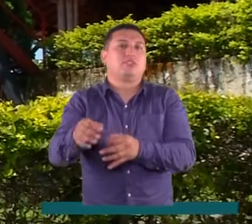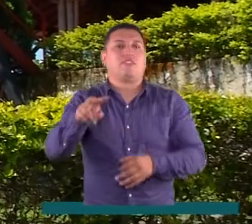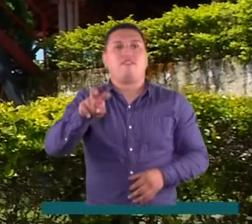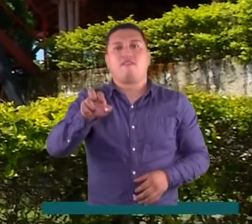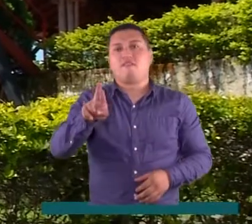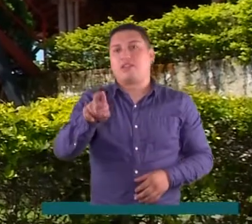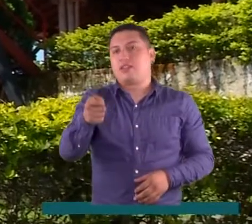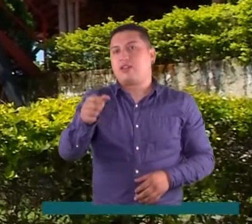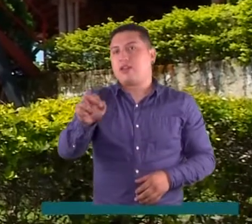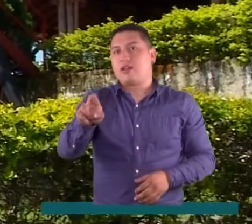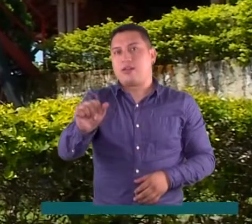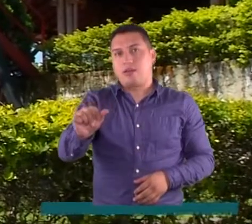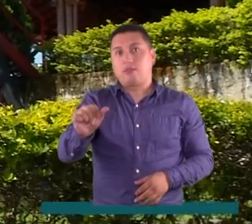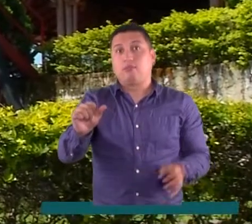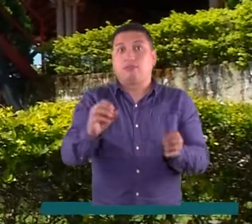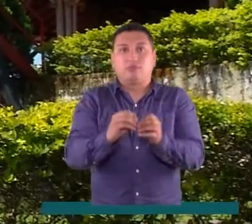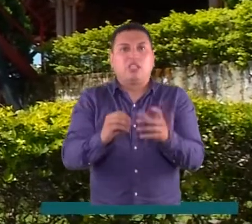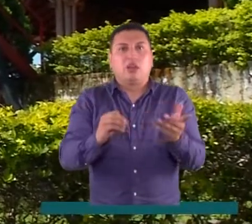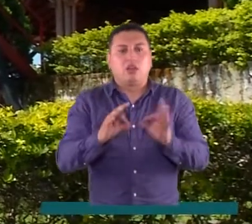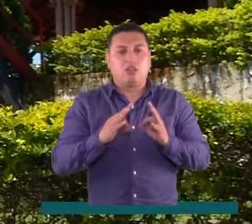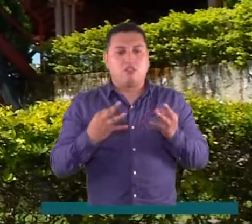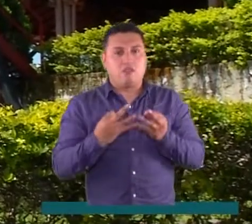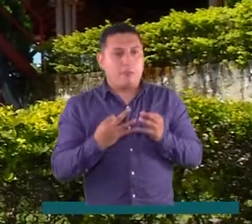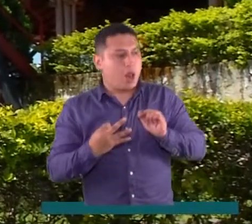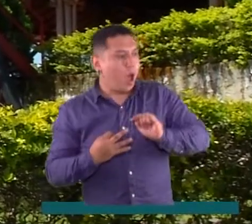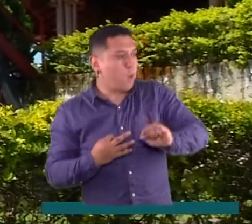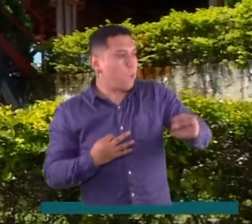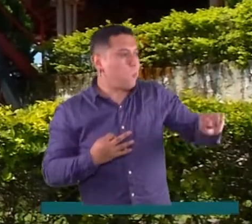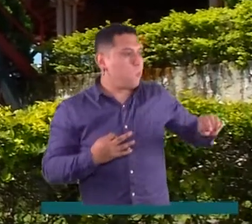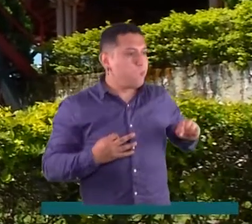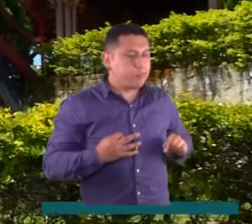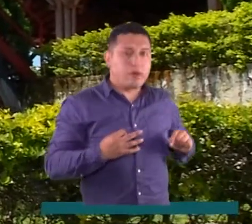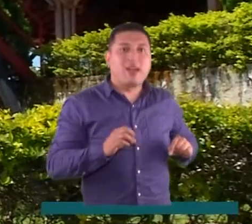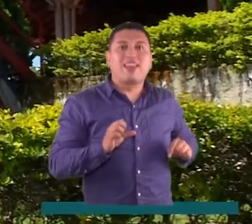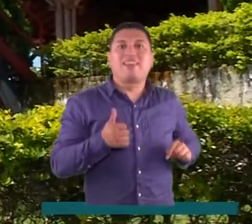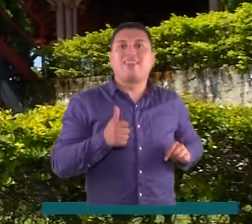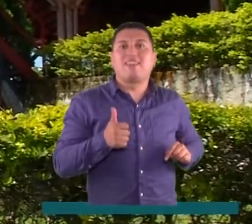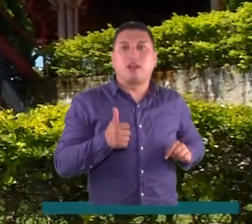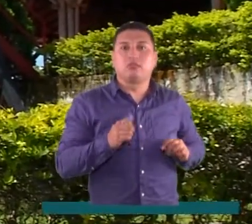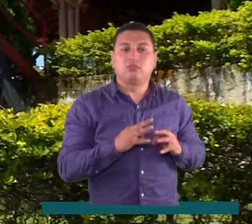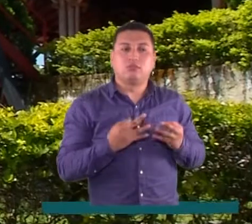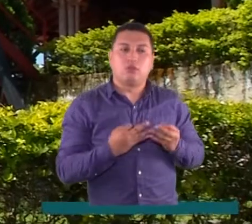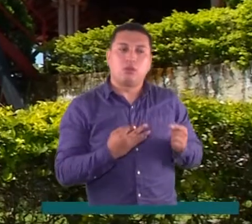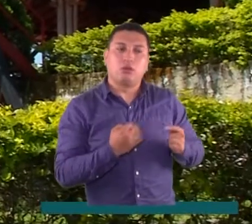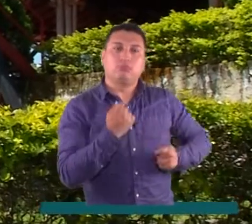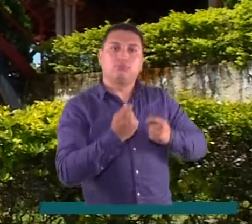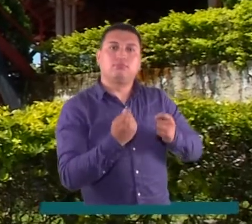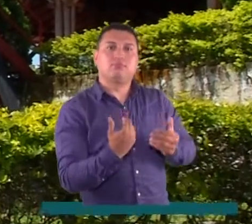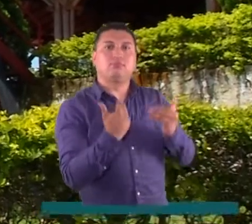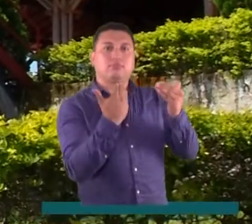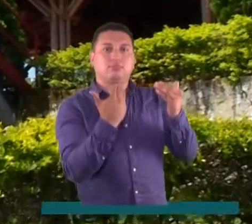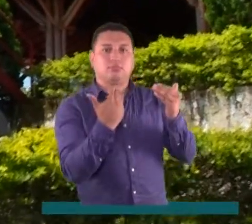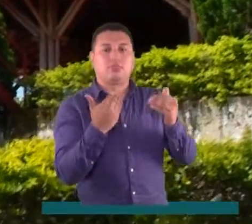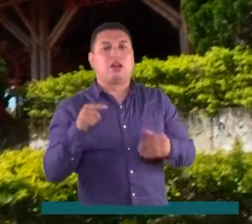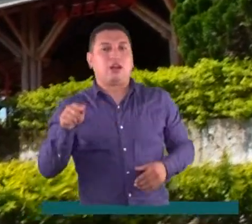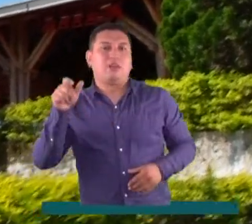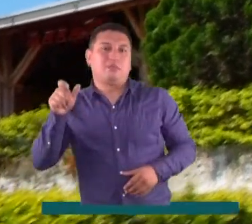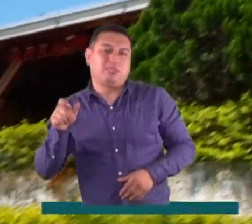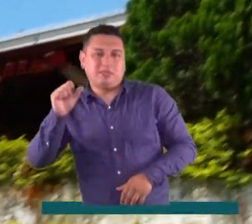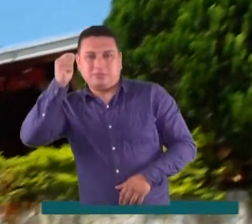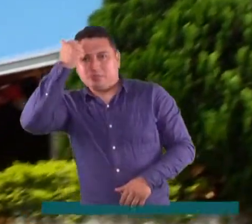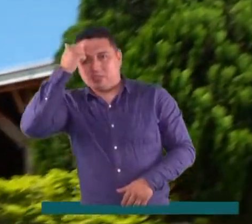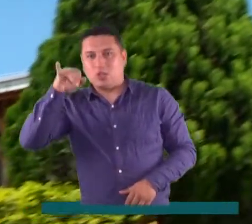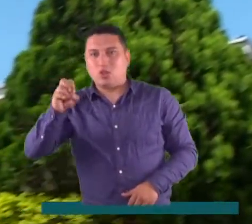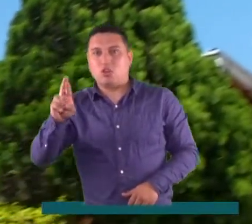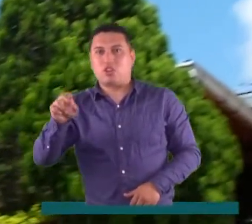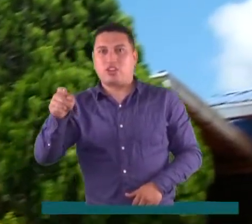termina en el municipio de Vergara. Pero además de eso es el sustento de 10 familias aproximadamente, incluyendo la de Jorge. Aunque esta